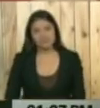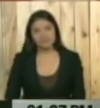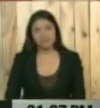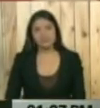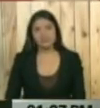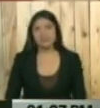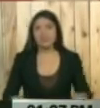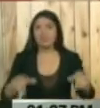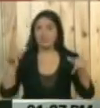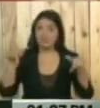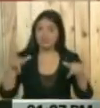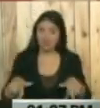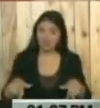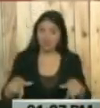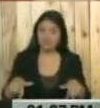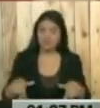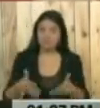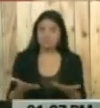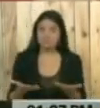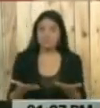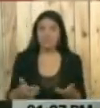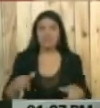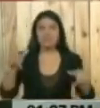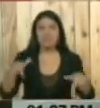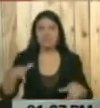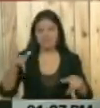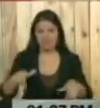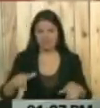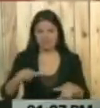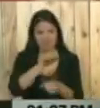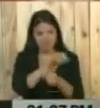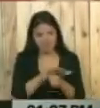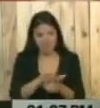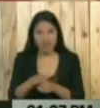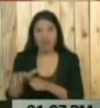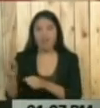enviarle desde aquí, desde el Delta Macuro,